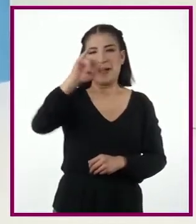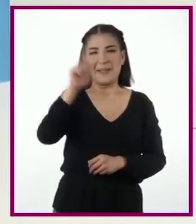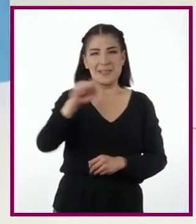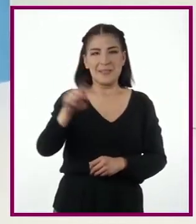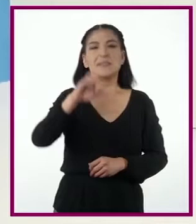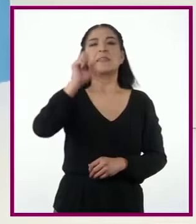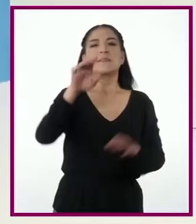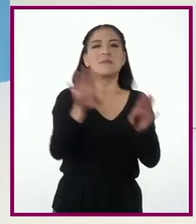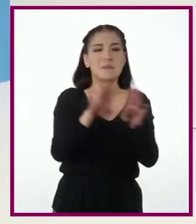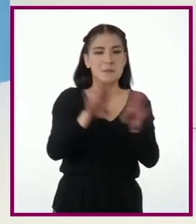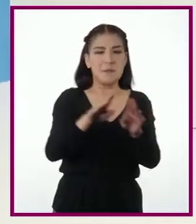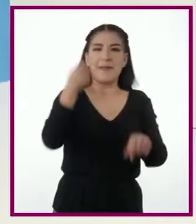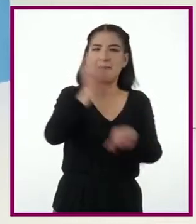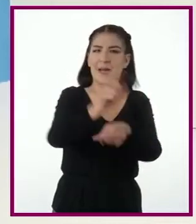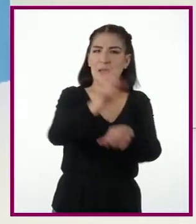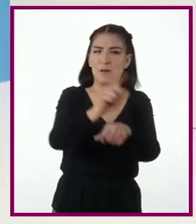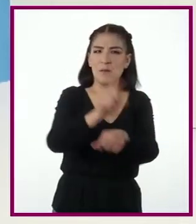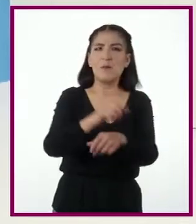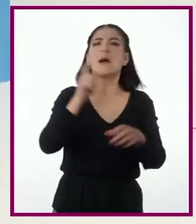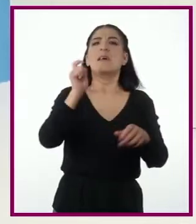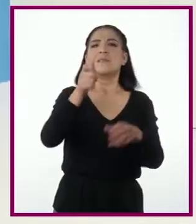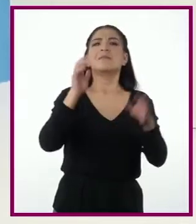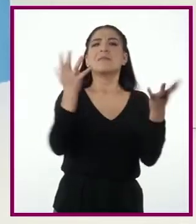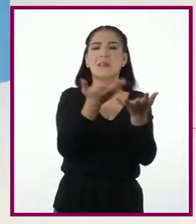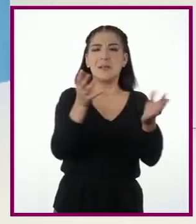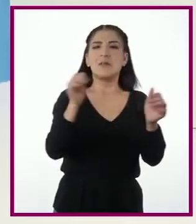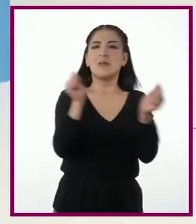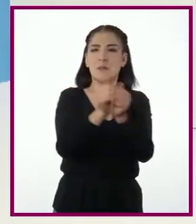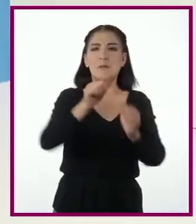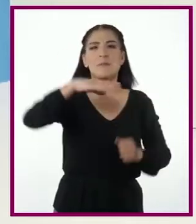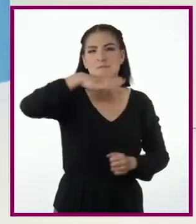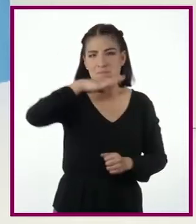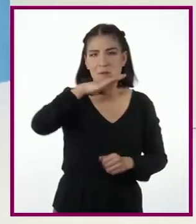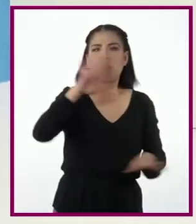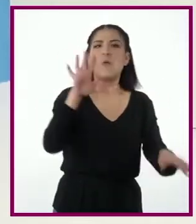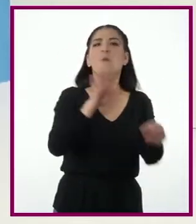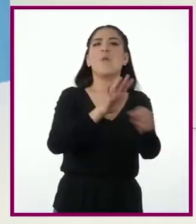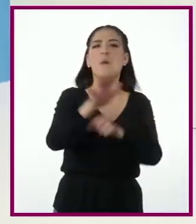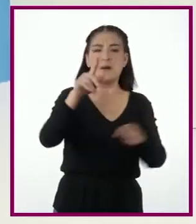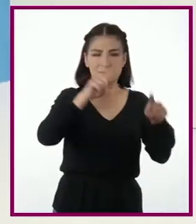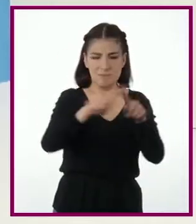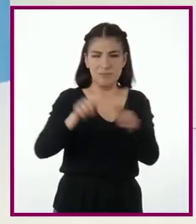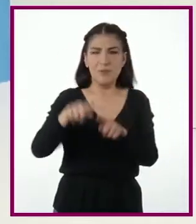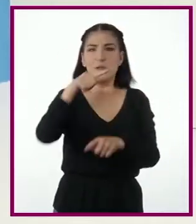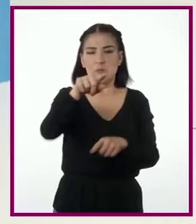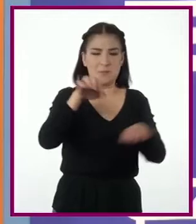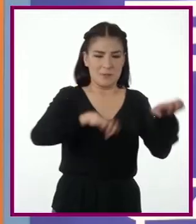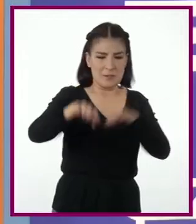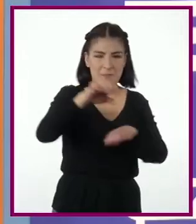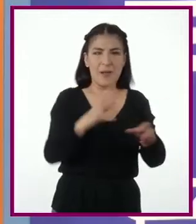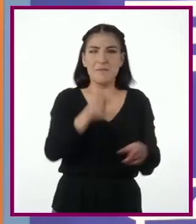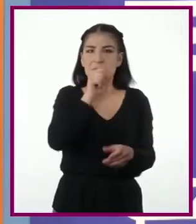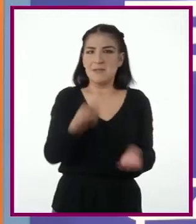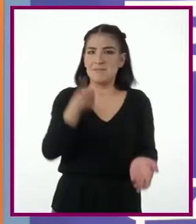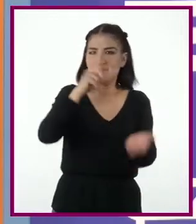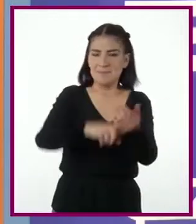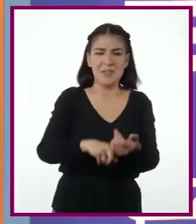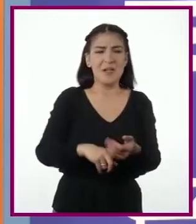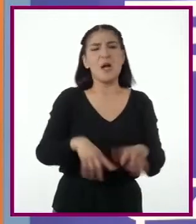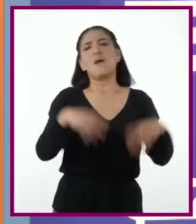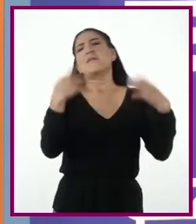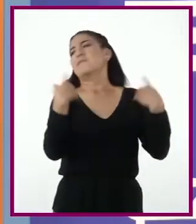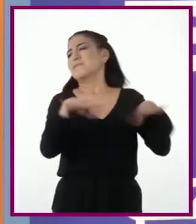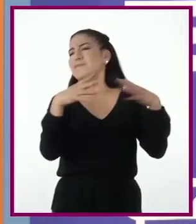consumimos diariamente están hechos con maíz y qué actividades económicas se relacionan con ellos? ¡Uy,